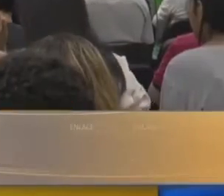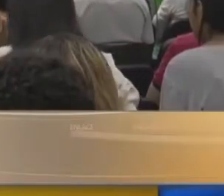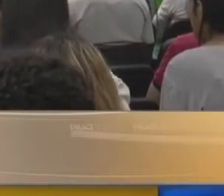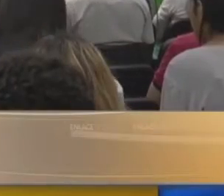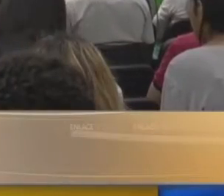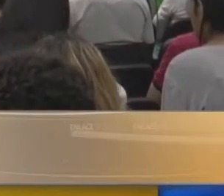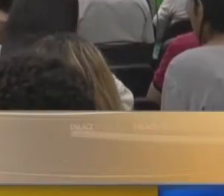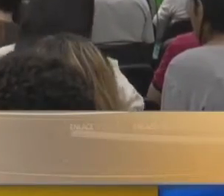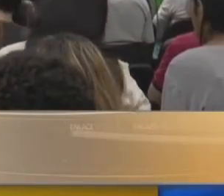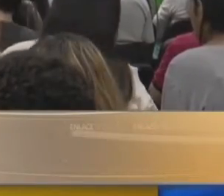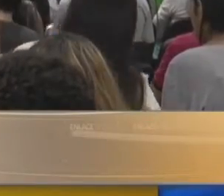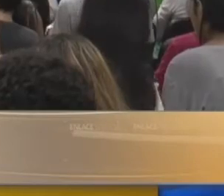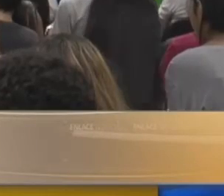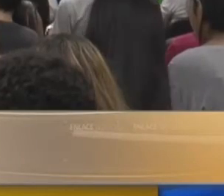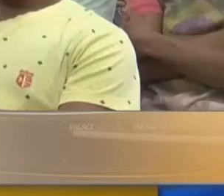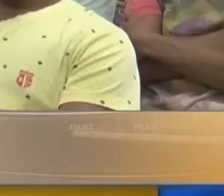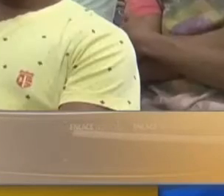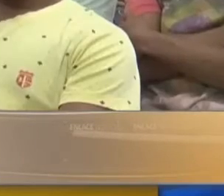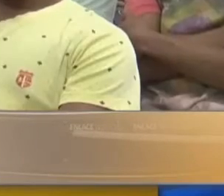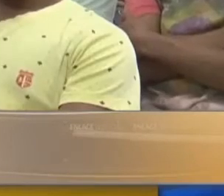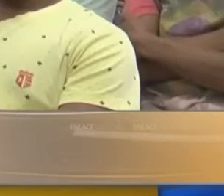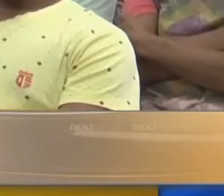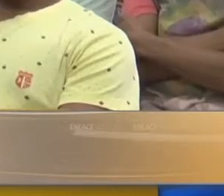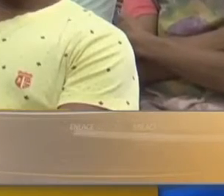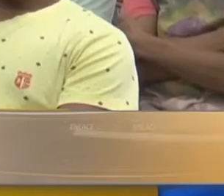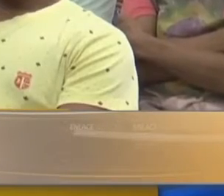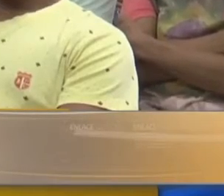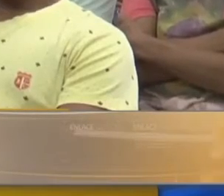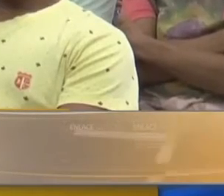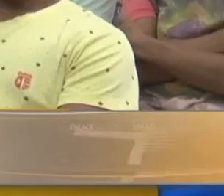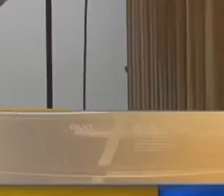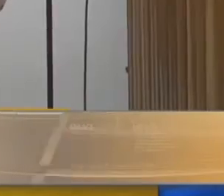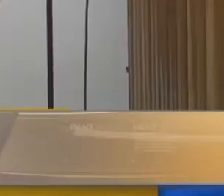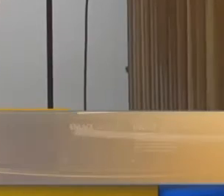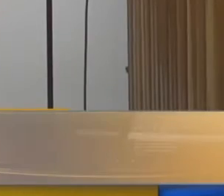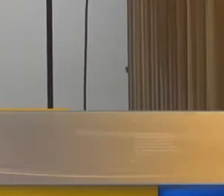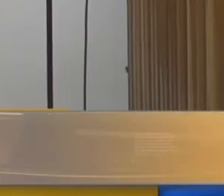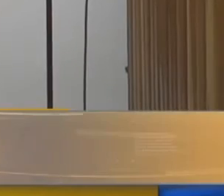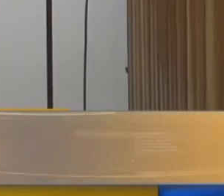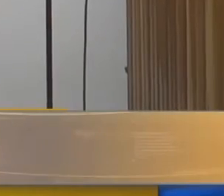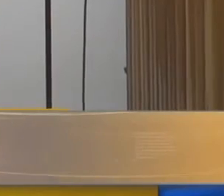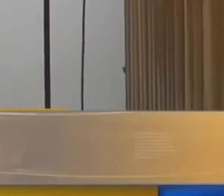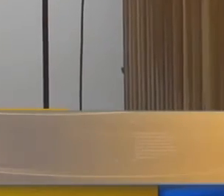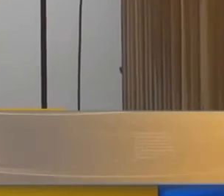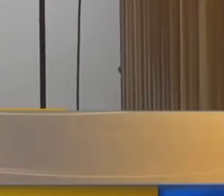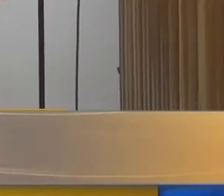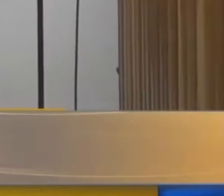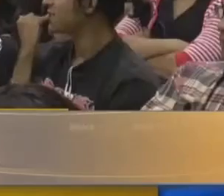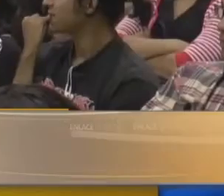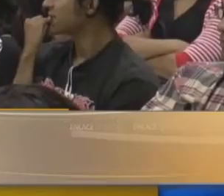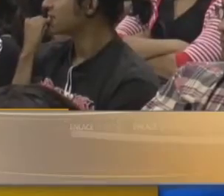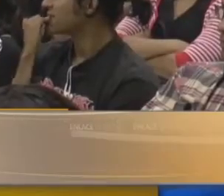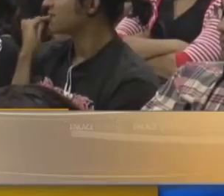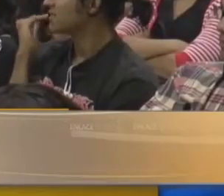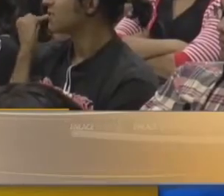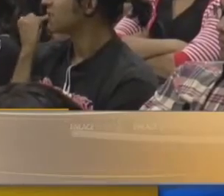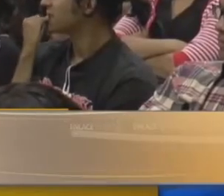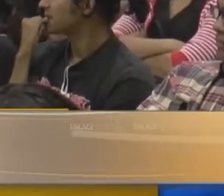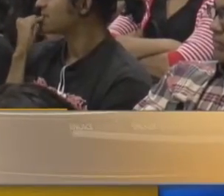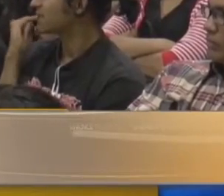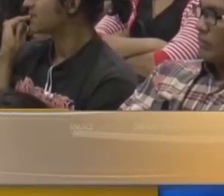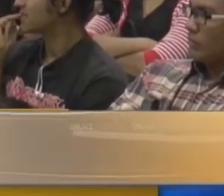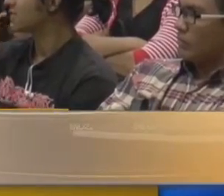mira, la UIS hizo el lanzamiento oficial de su 18ª semana universitaria. Las actividades se extenderán hasta el próximo sábado 29 de octubre en